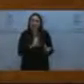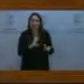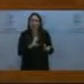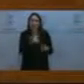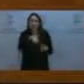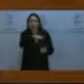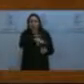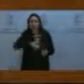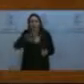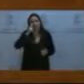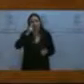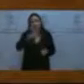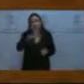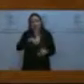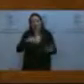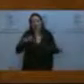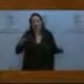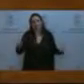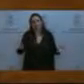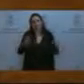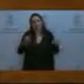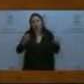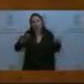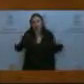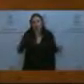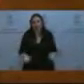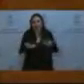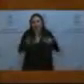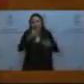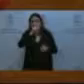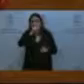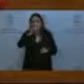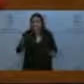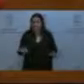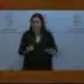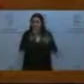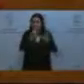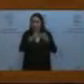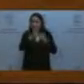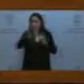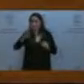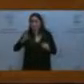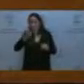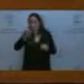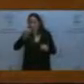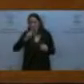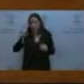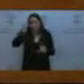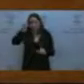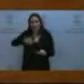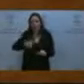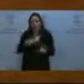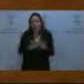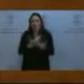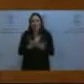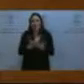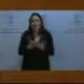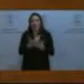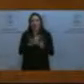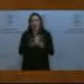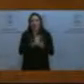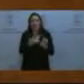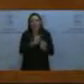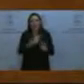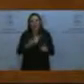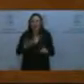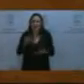zona rural. En el año 2006, ya el Partido Popular, hace 11 años, presentó una proposición no de ley